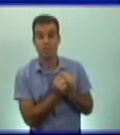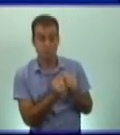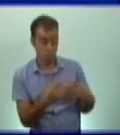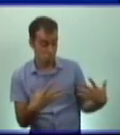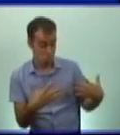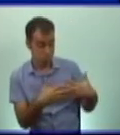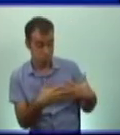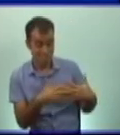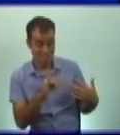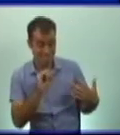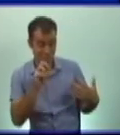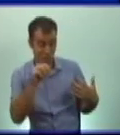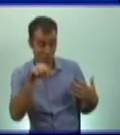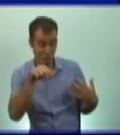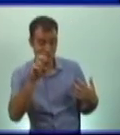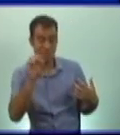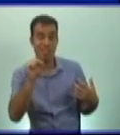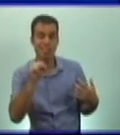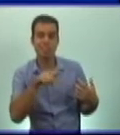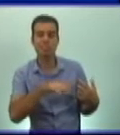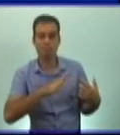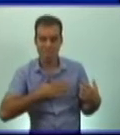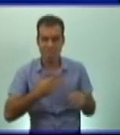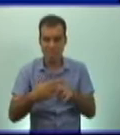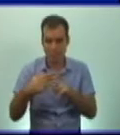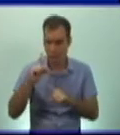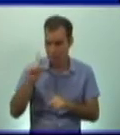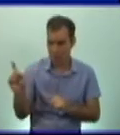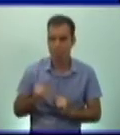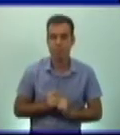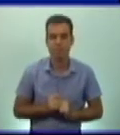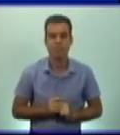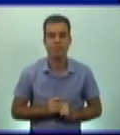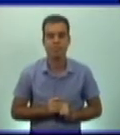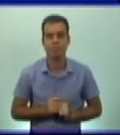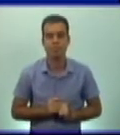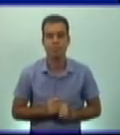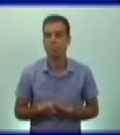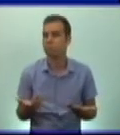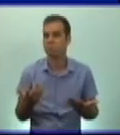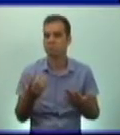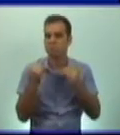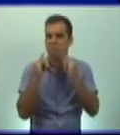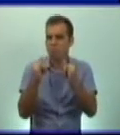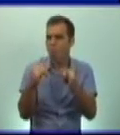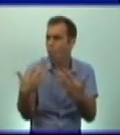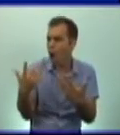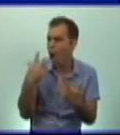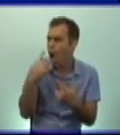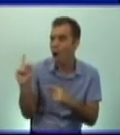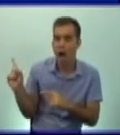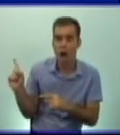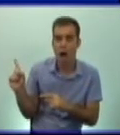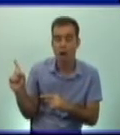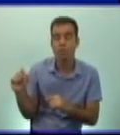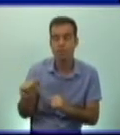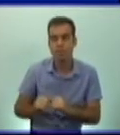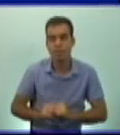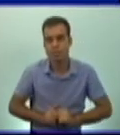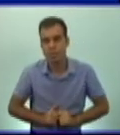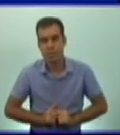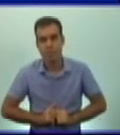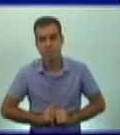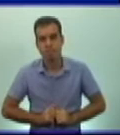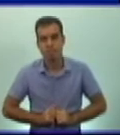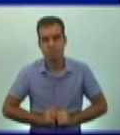iones, nos referimos a entidad elemental. Entonces, ¿cómo nos queda la información cuantitativa de este tipo de